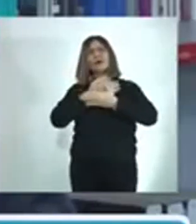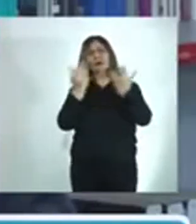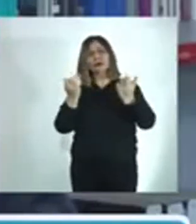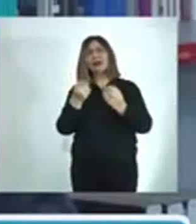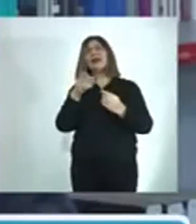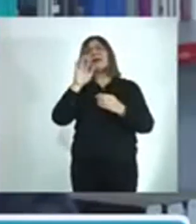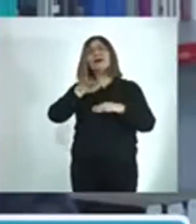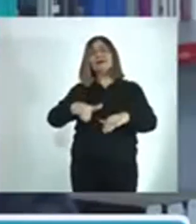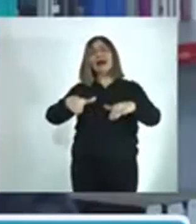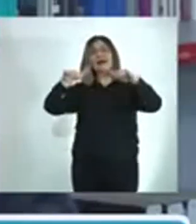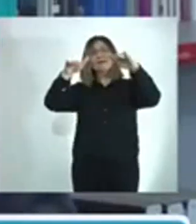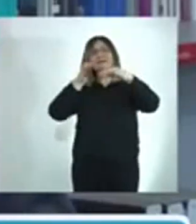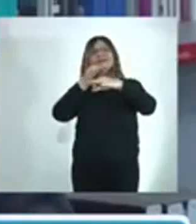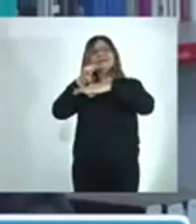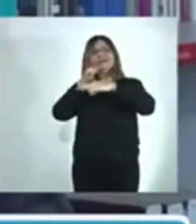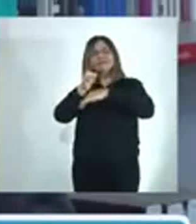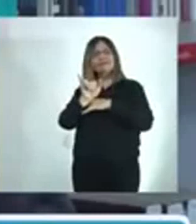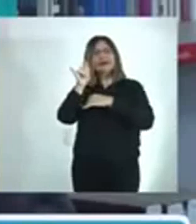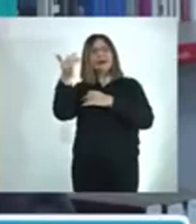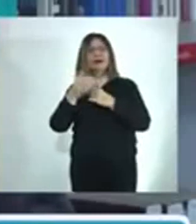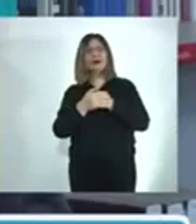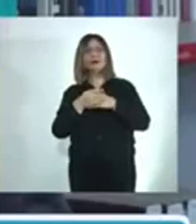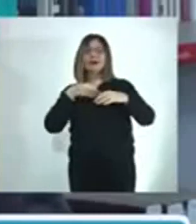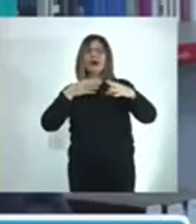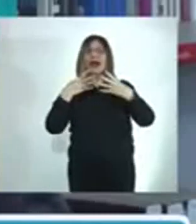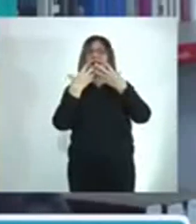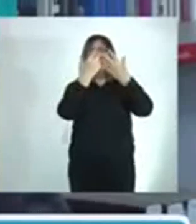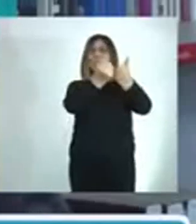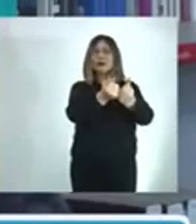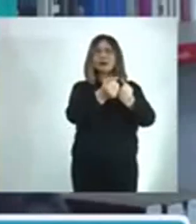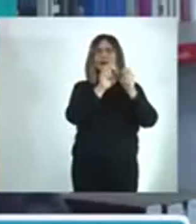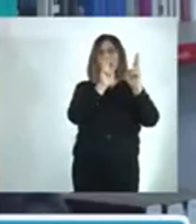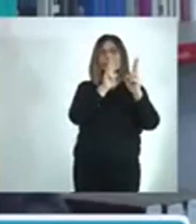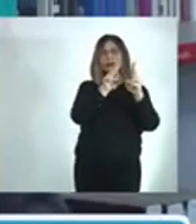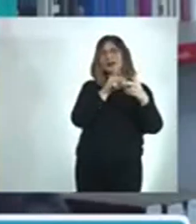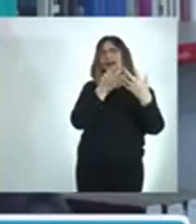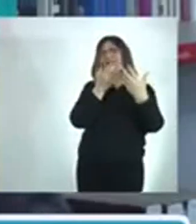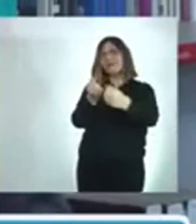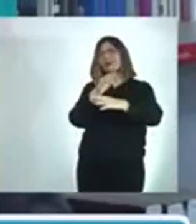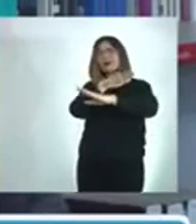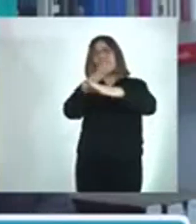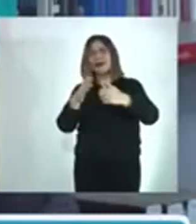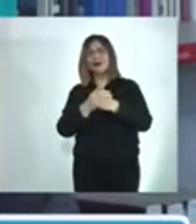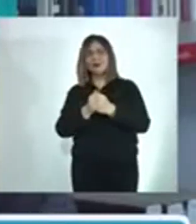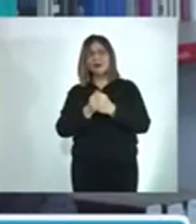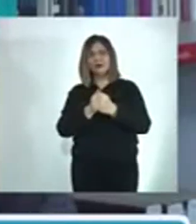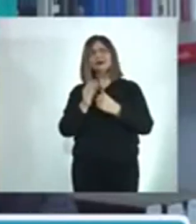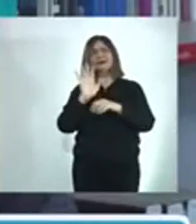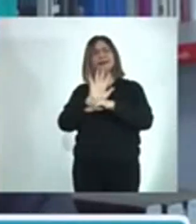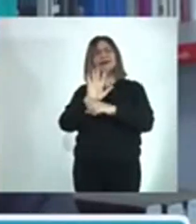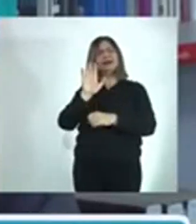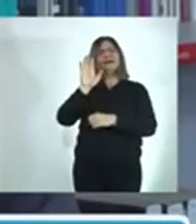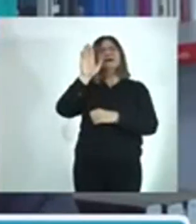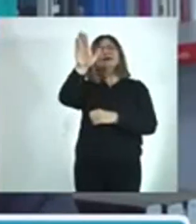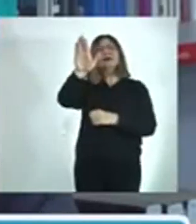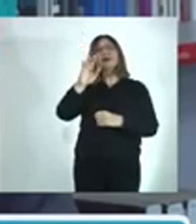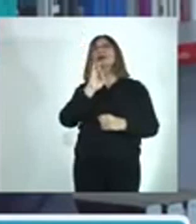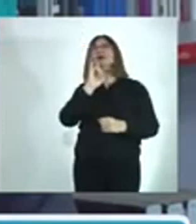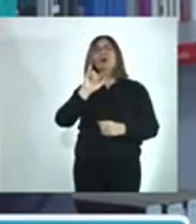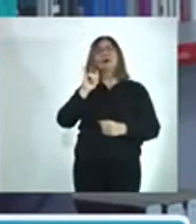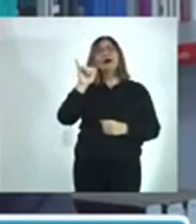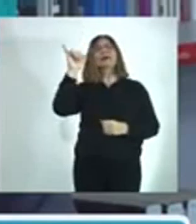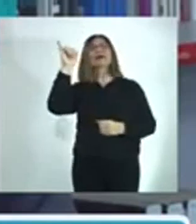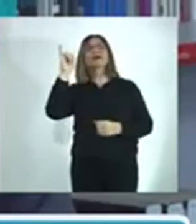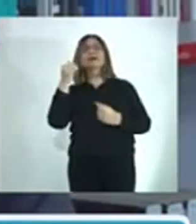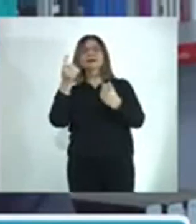hacia los alumnos. Y si es una transmisión directa hacia los alumnos, es mirar hacia adelante, es mirar al futuro, que es lo que todos